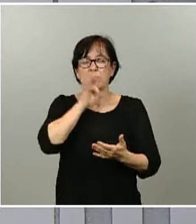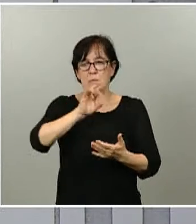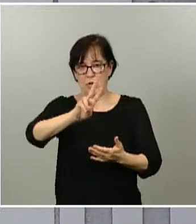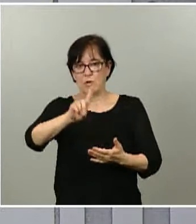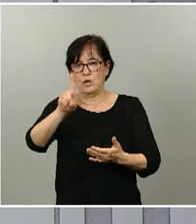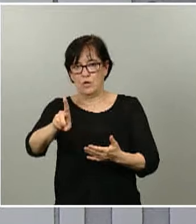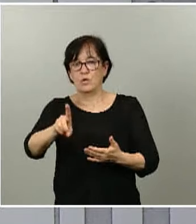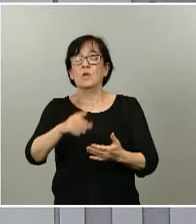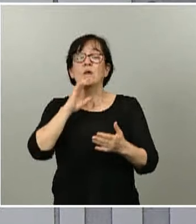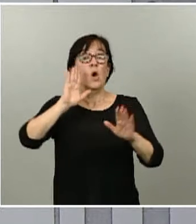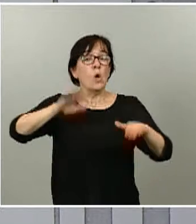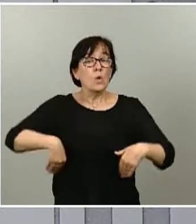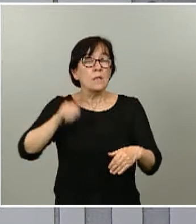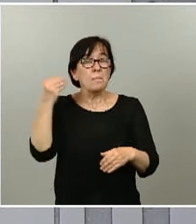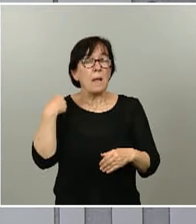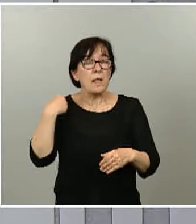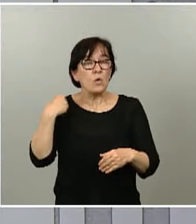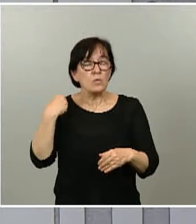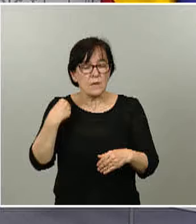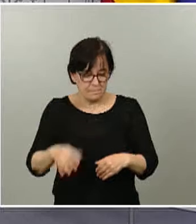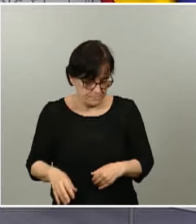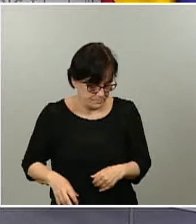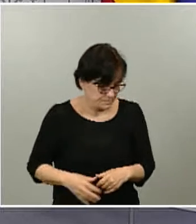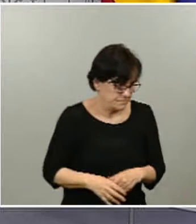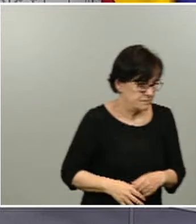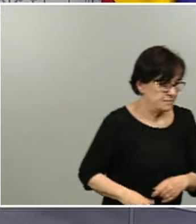la última pregunta que me hacía.